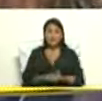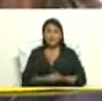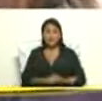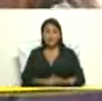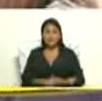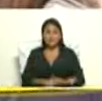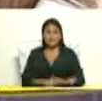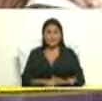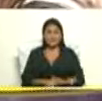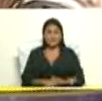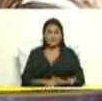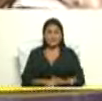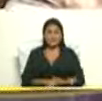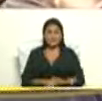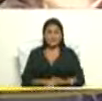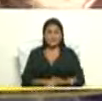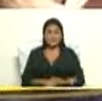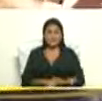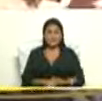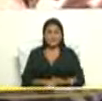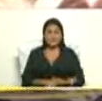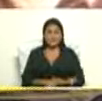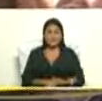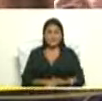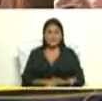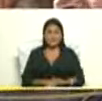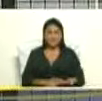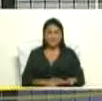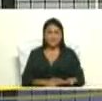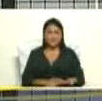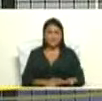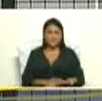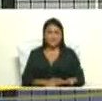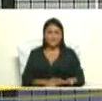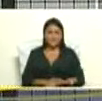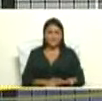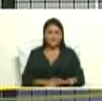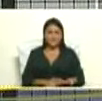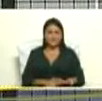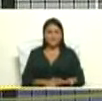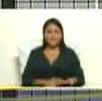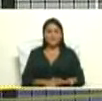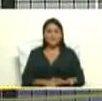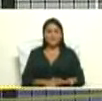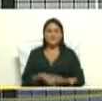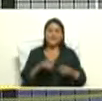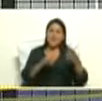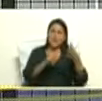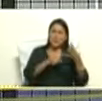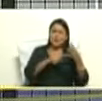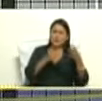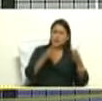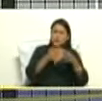fundacional la generación tres generaciones la cuarta es una generación